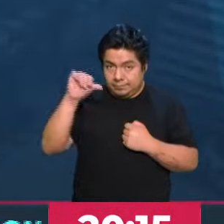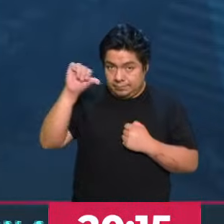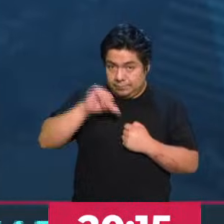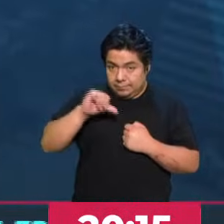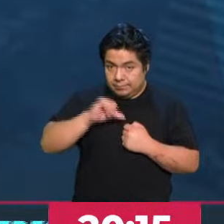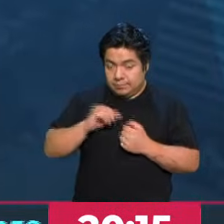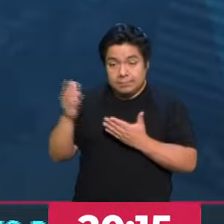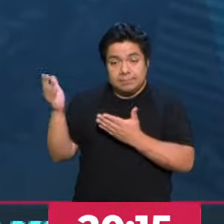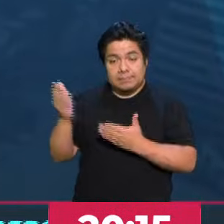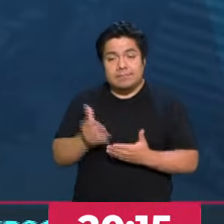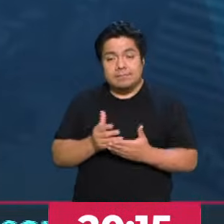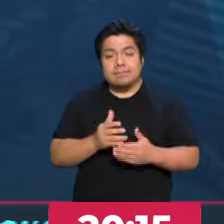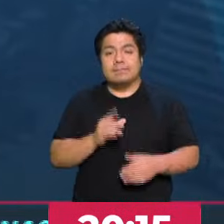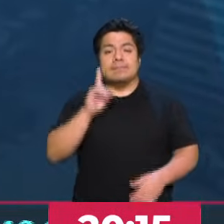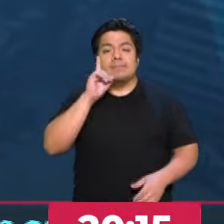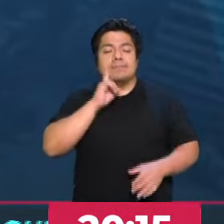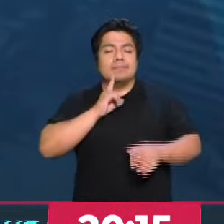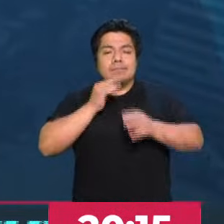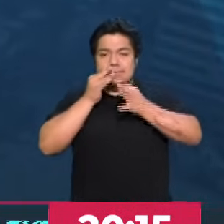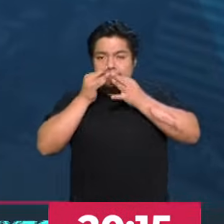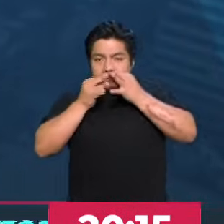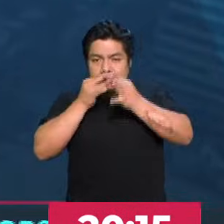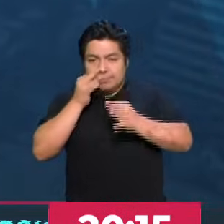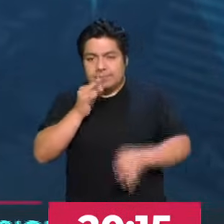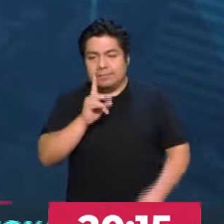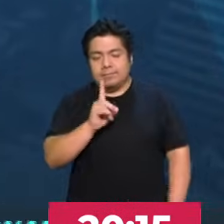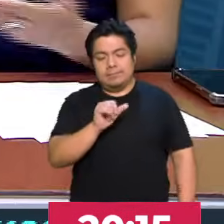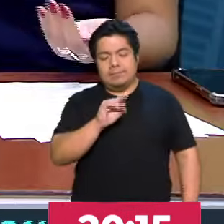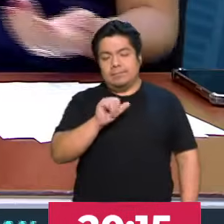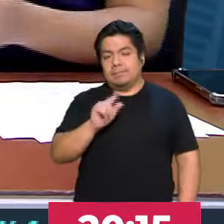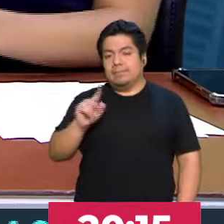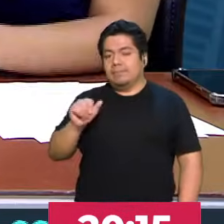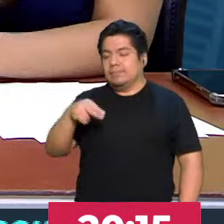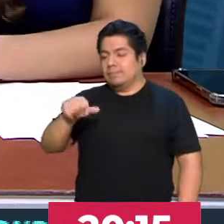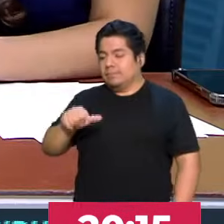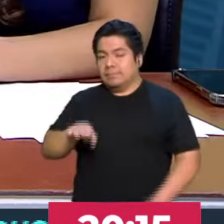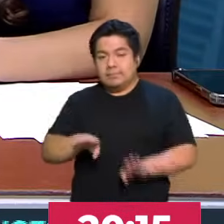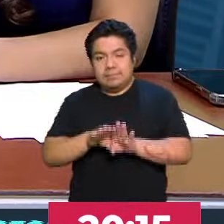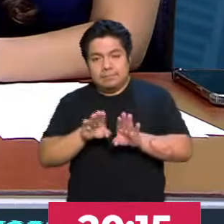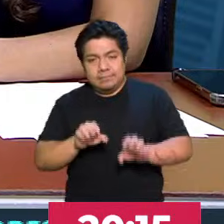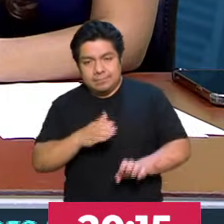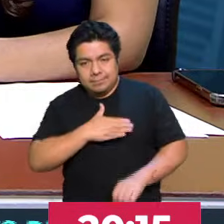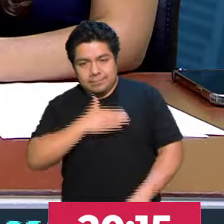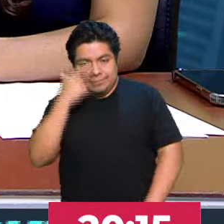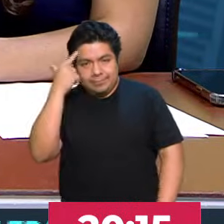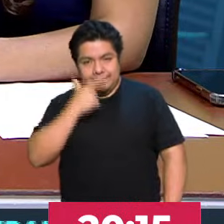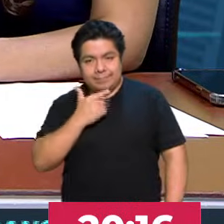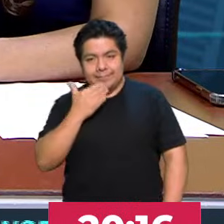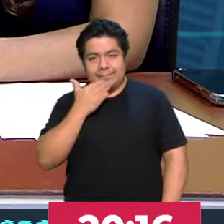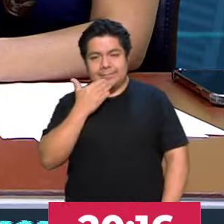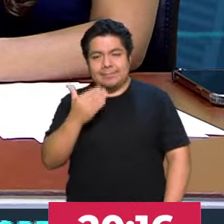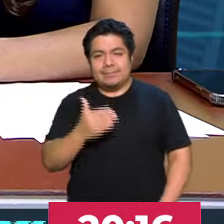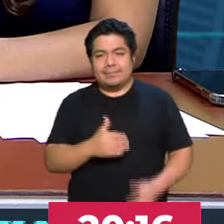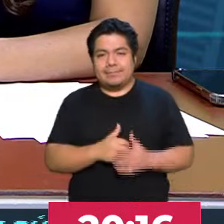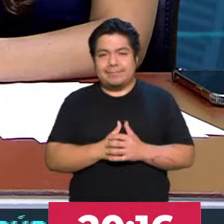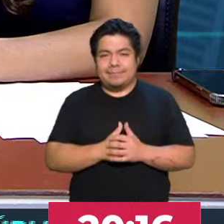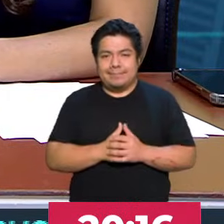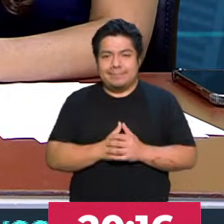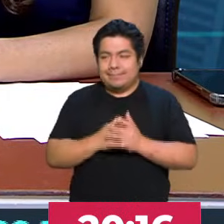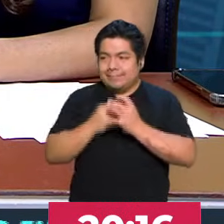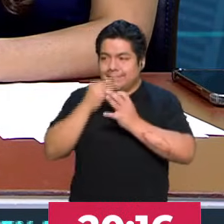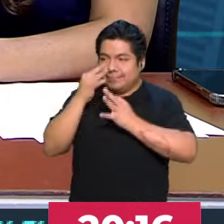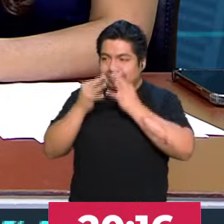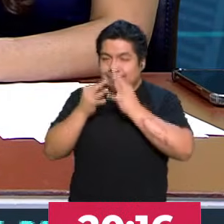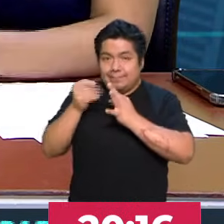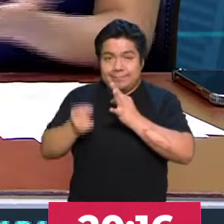Hoy recibo con mucho gusto a la periodista Daniela Pastrana. Daniela, buenas noches, ¿cómo estás? Pues muy contenta de estar aquí en tu noticiero por